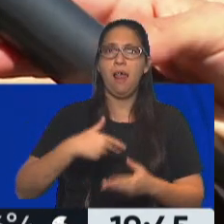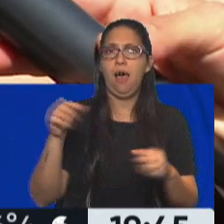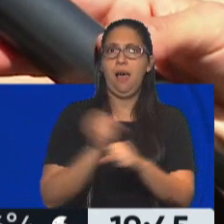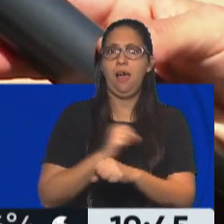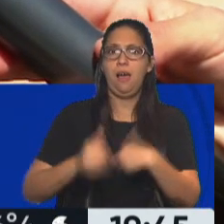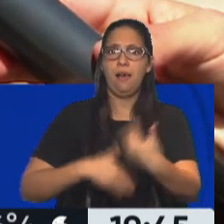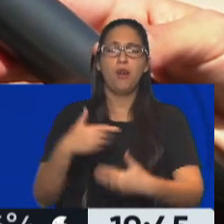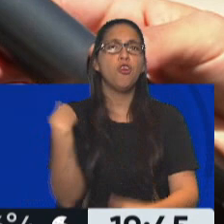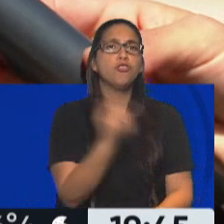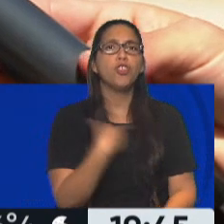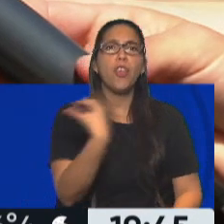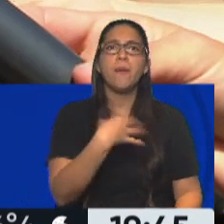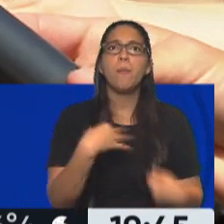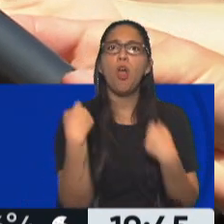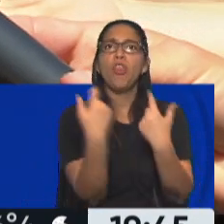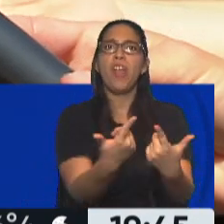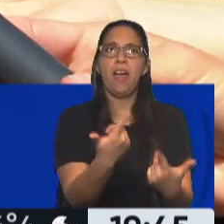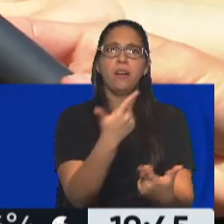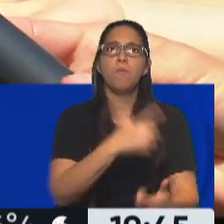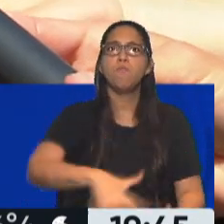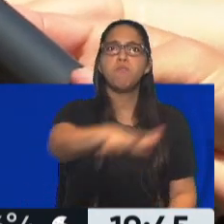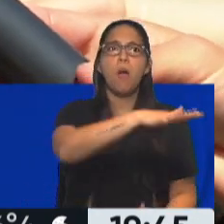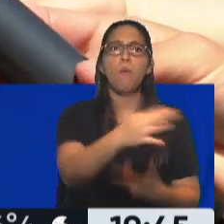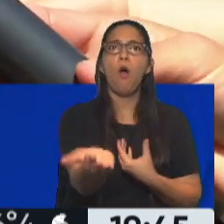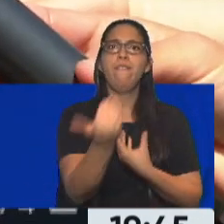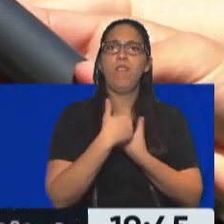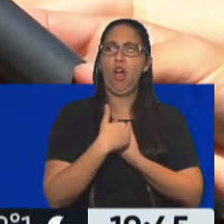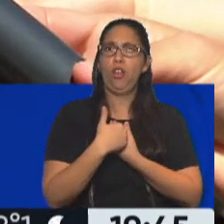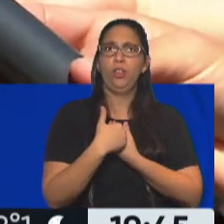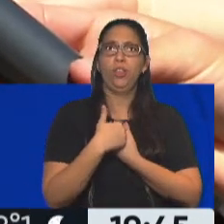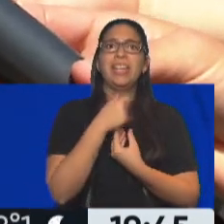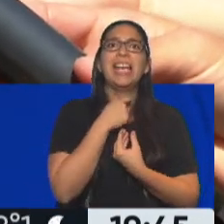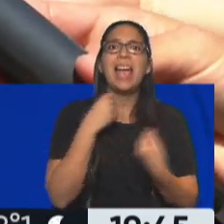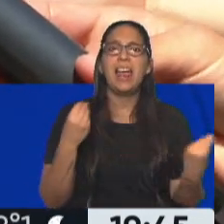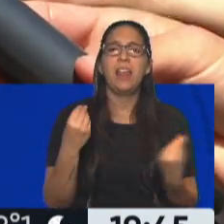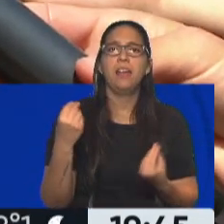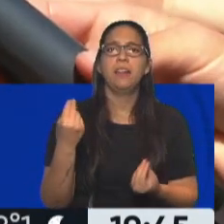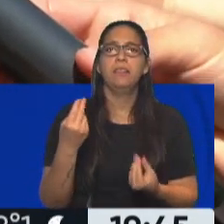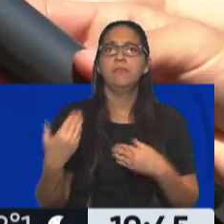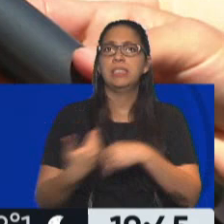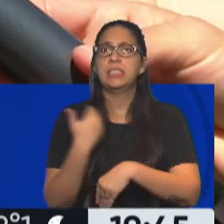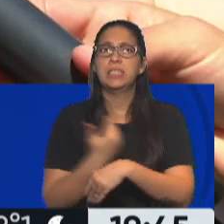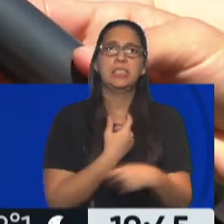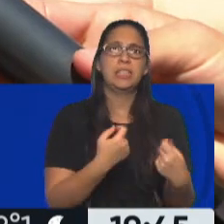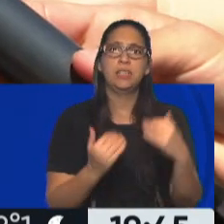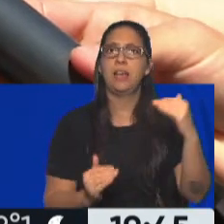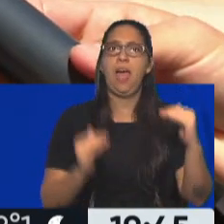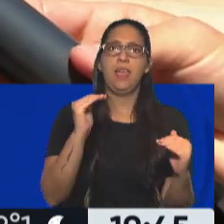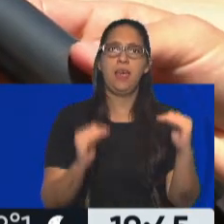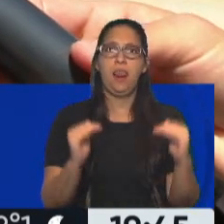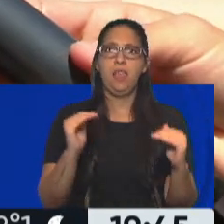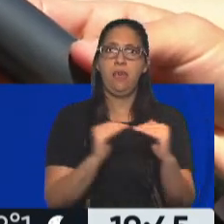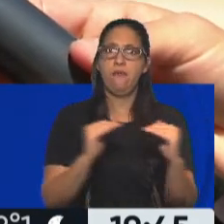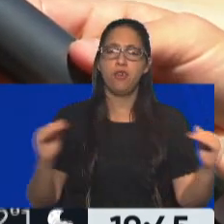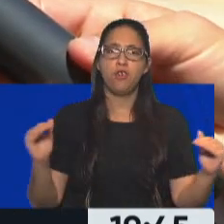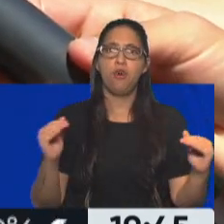que darle a los ciudadanos lo que han votado. Votaron un equilibrio fiscal. Nosotros vamos a trabajar por el equilibrio fiscal y